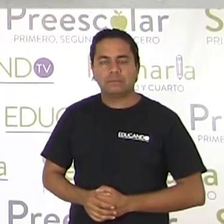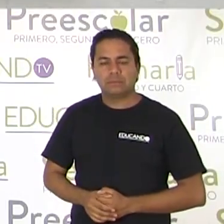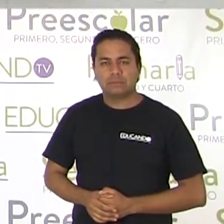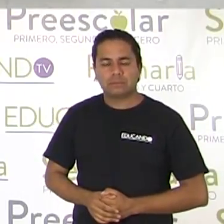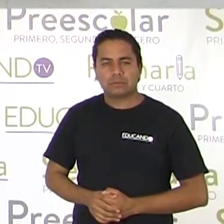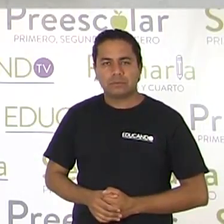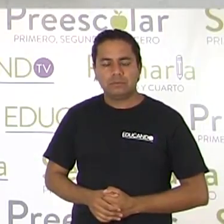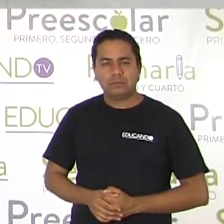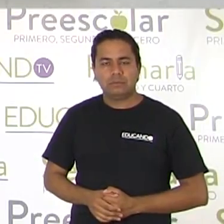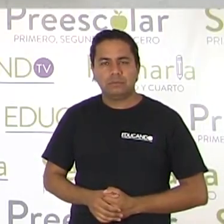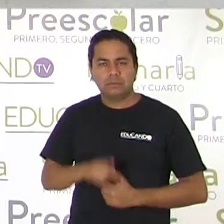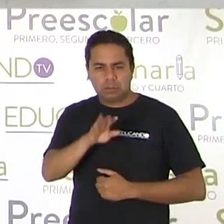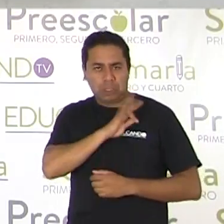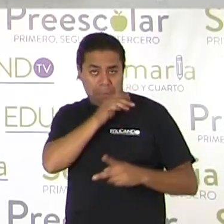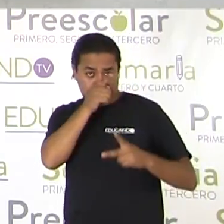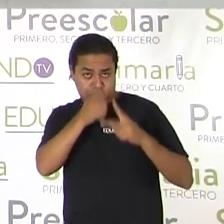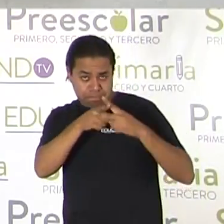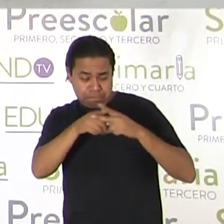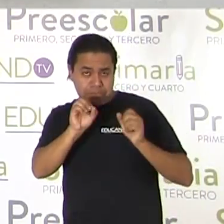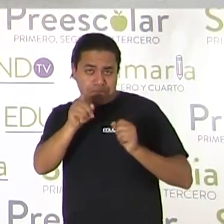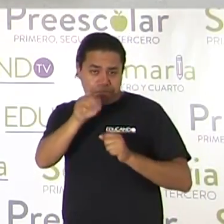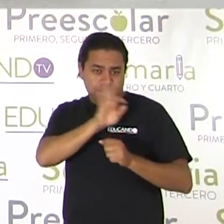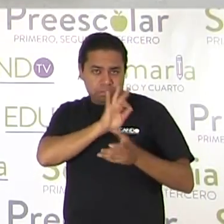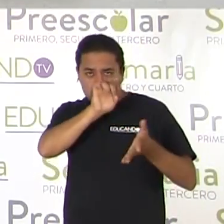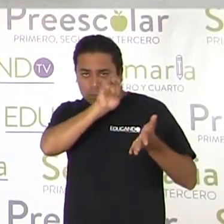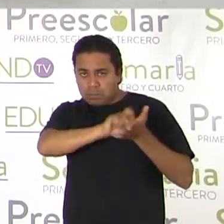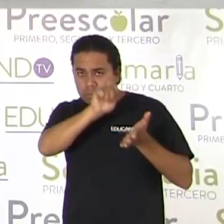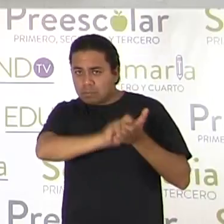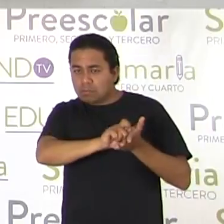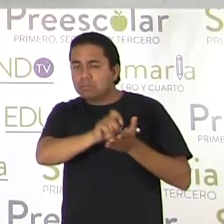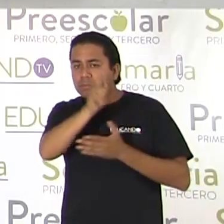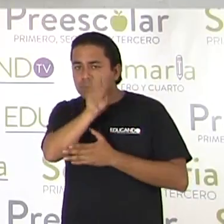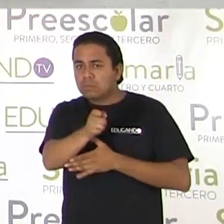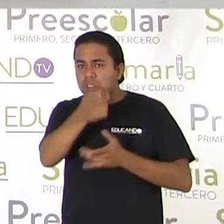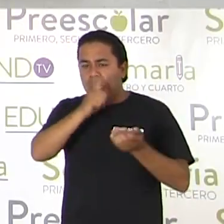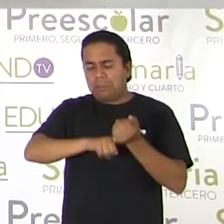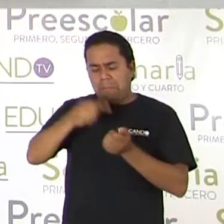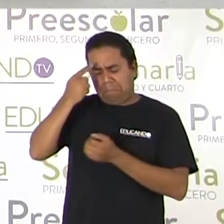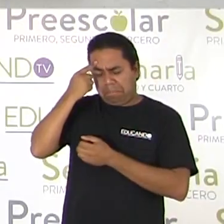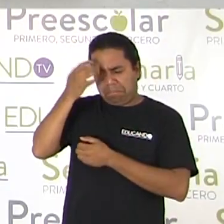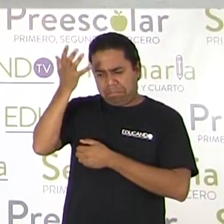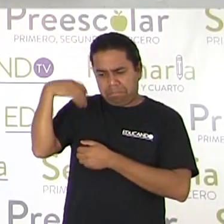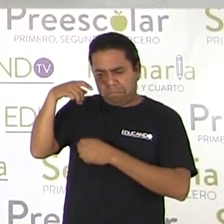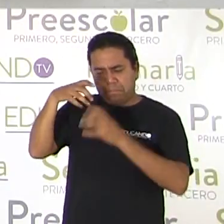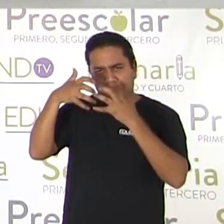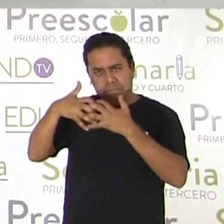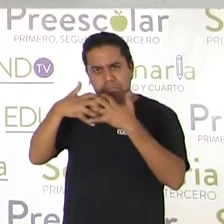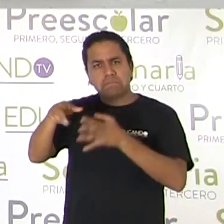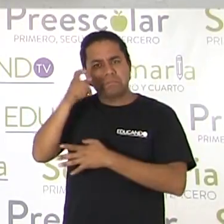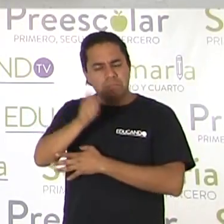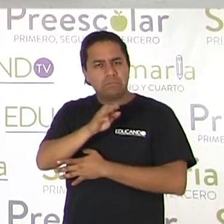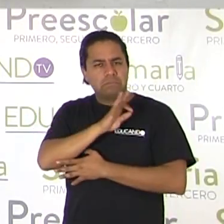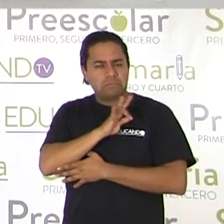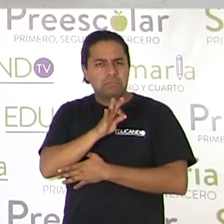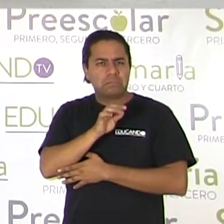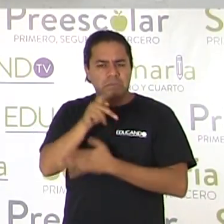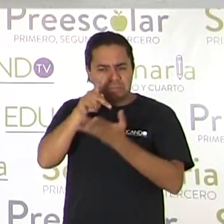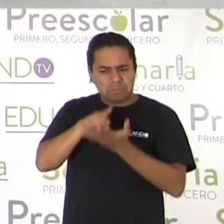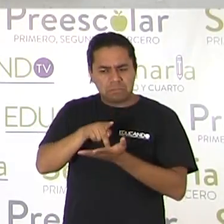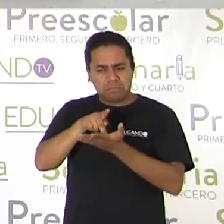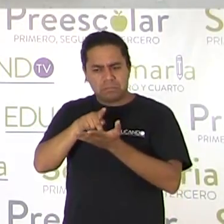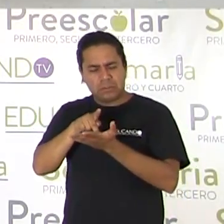Puedes estimar o puedes calcular o puedes representar en tu mente más o menos cuál es esa